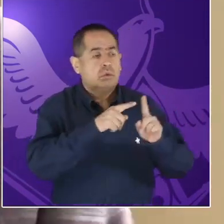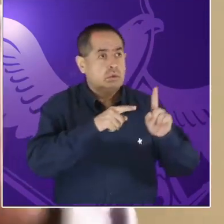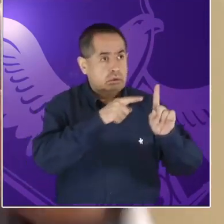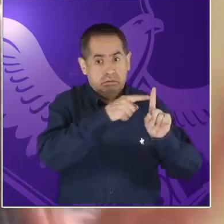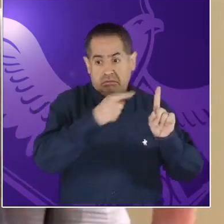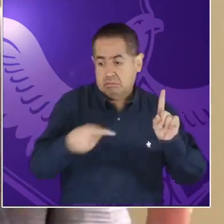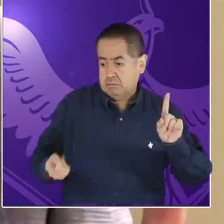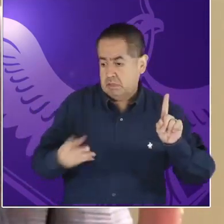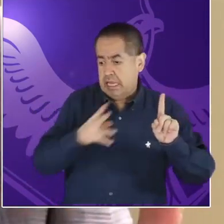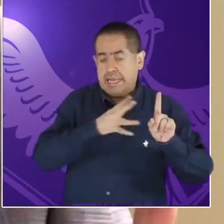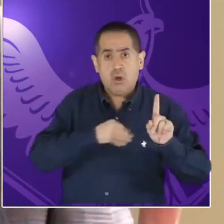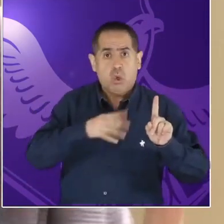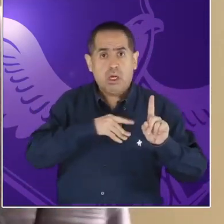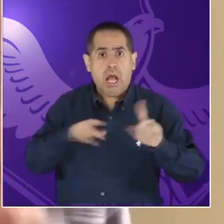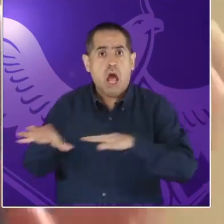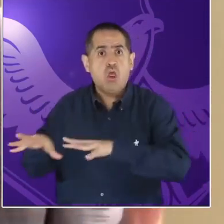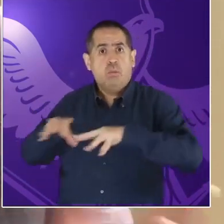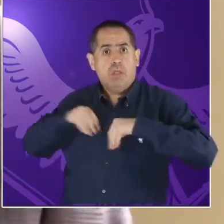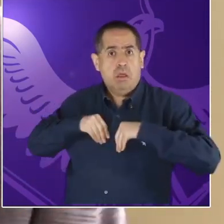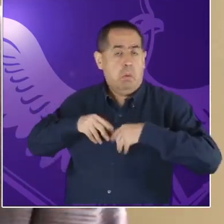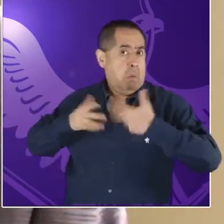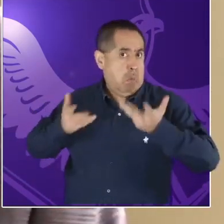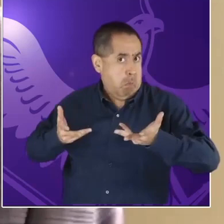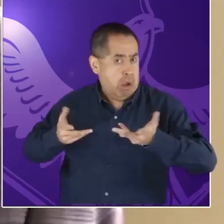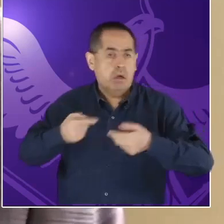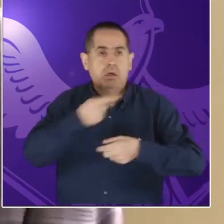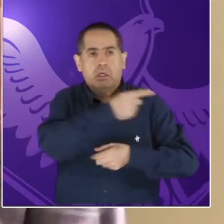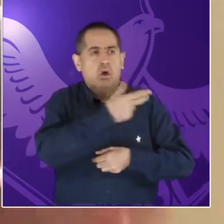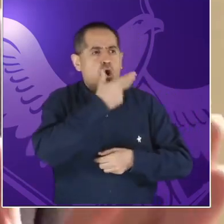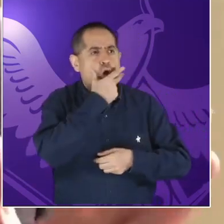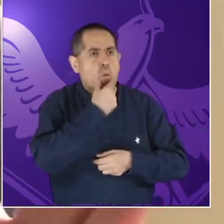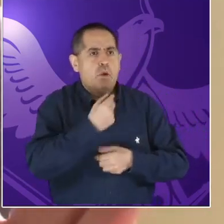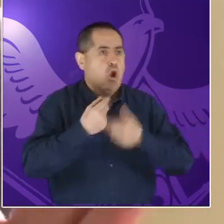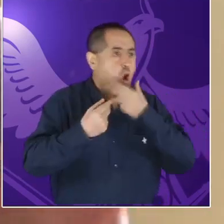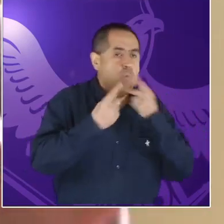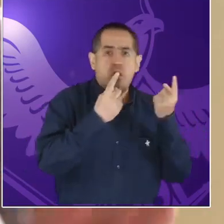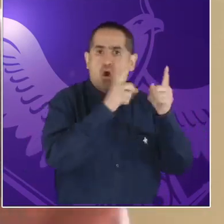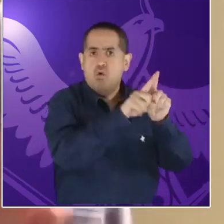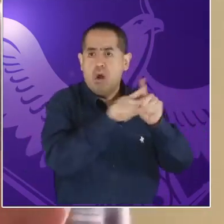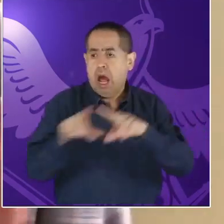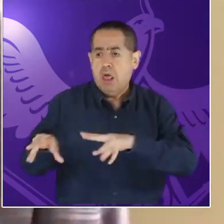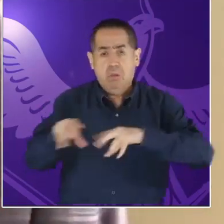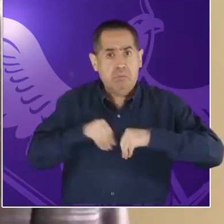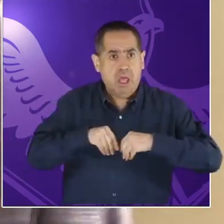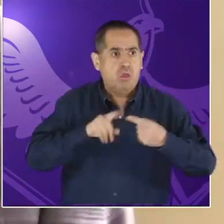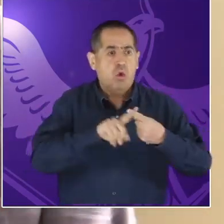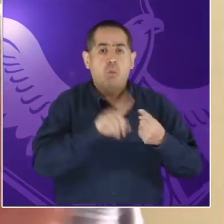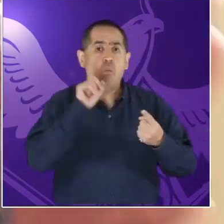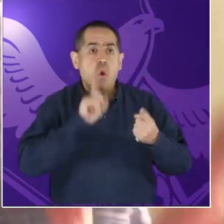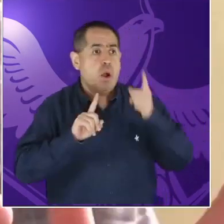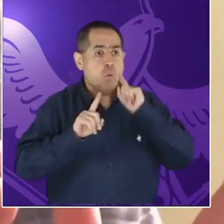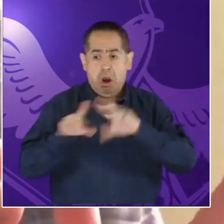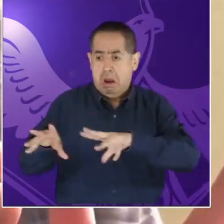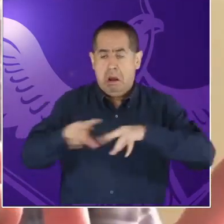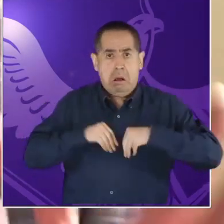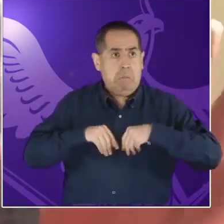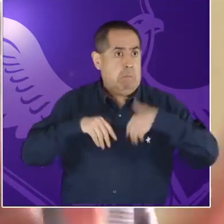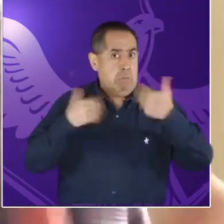quien tiene hijos e hijas que han adoptado, pues son matrimonios entre personas del mismo sexo,